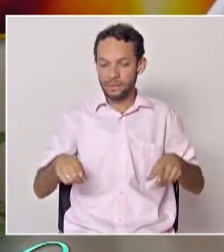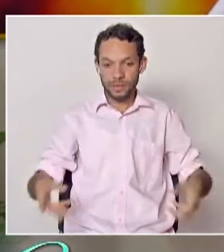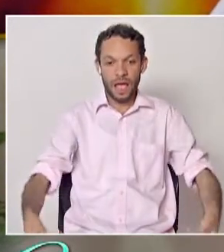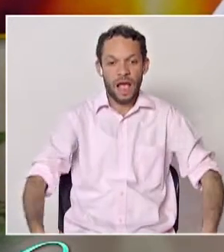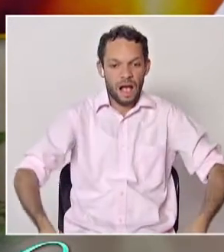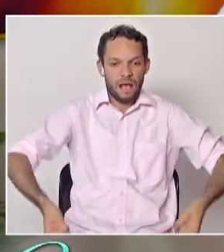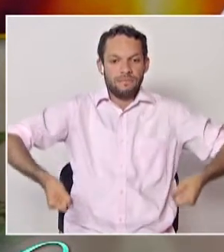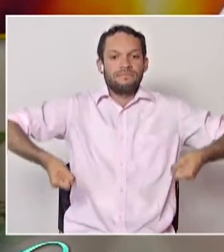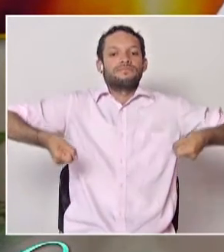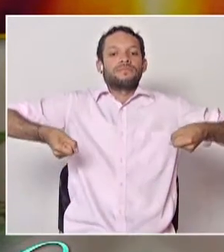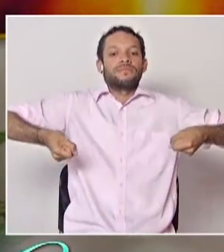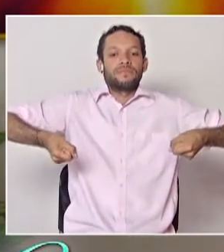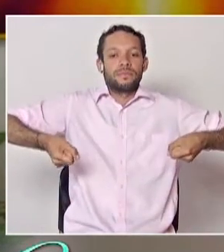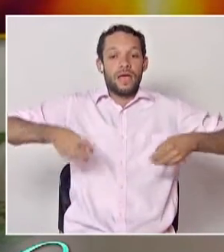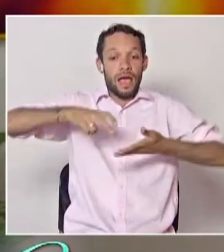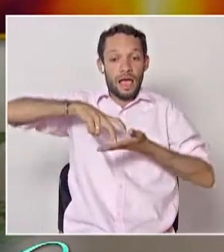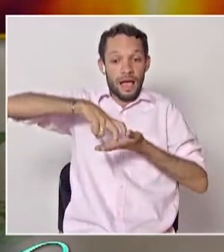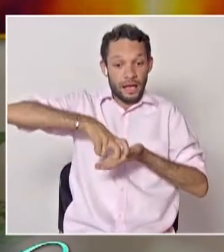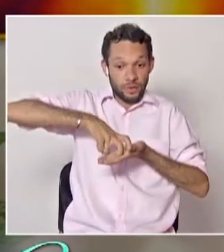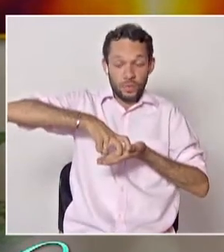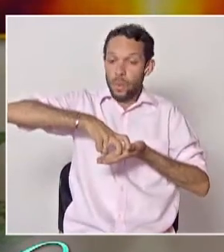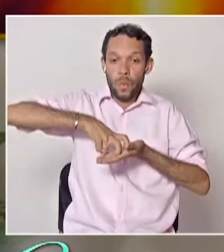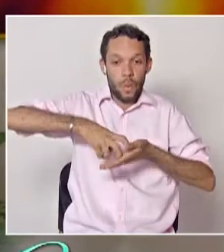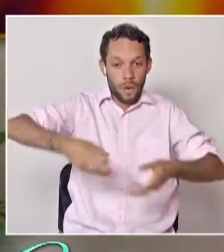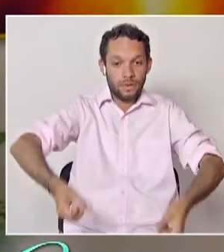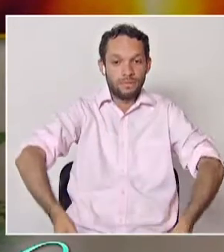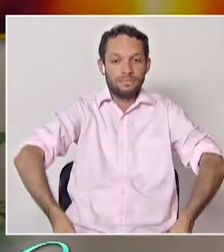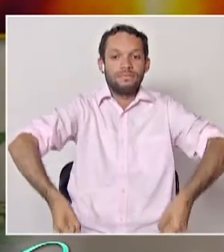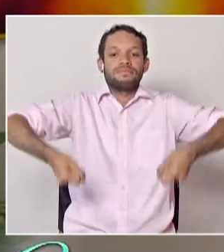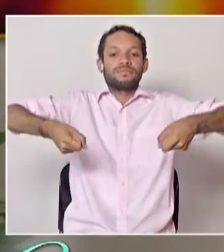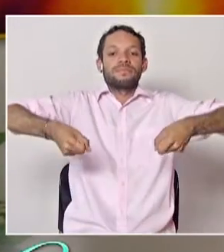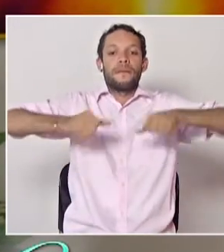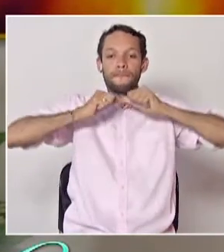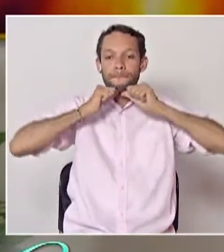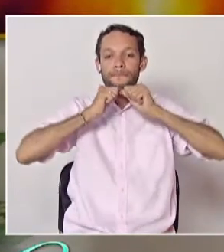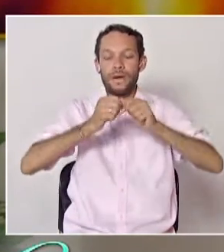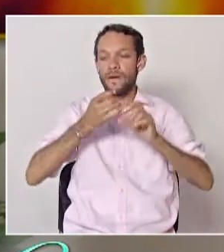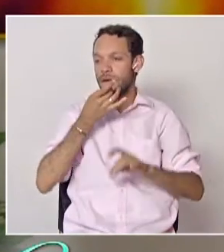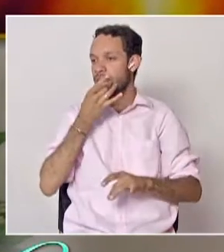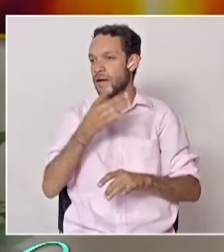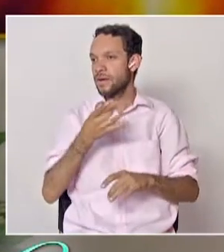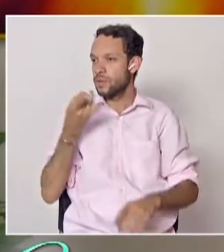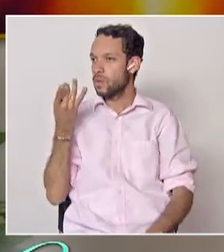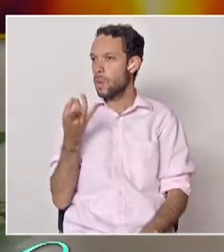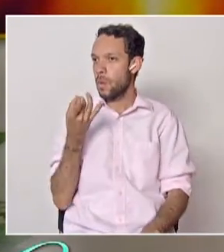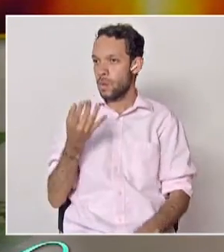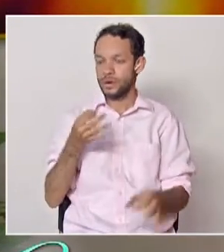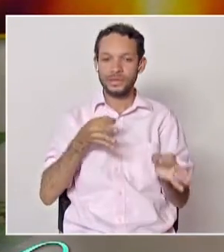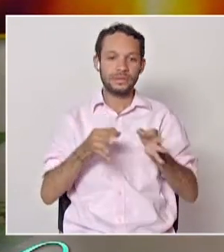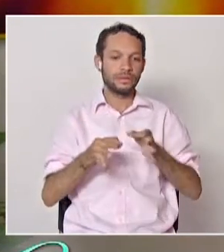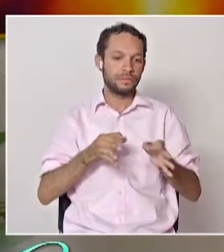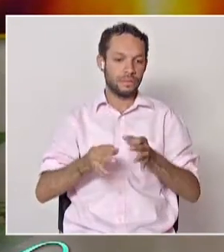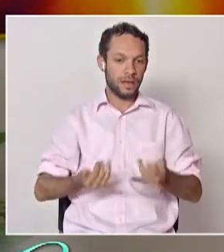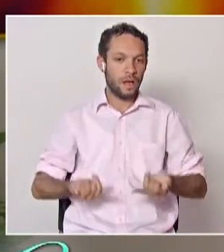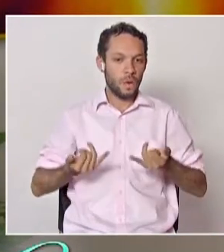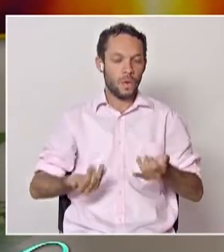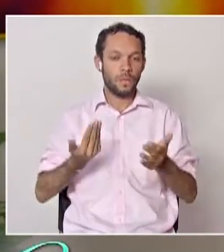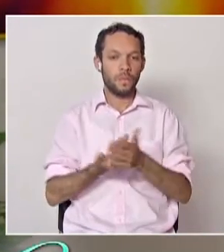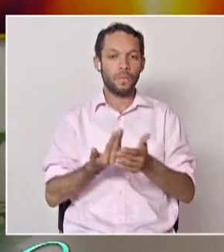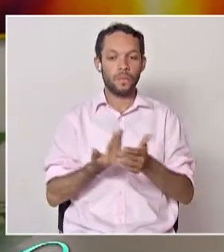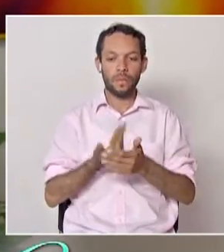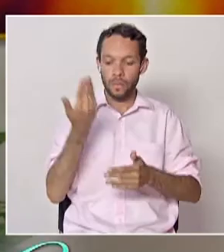caja y la levantas con la espalda en vez de levantarlas con las rodillas. Y aparece ese dolor, que es lo que vamos a evaluar.